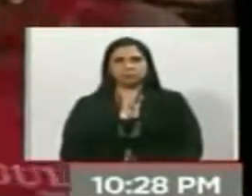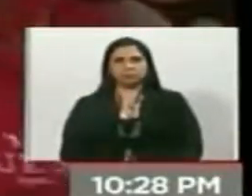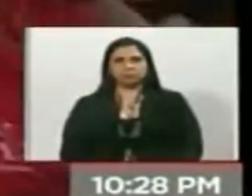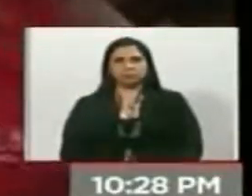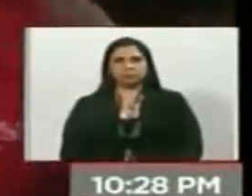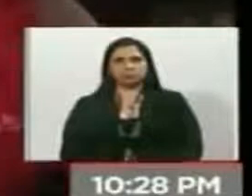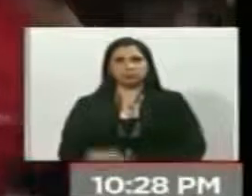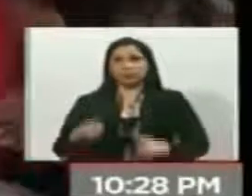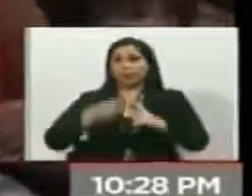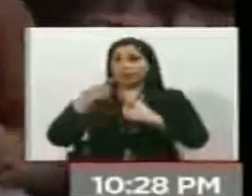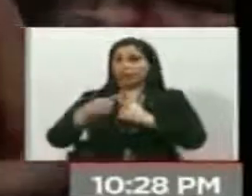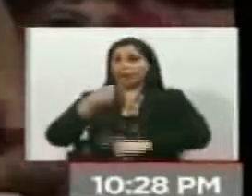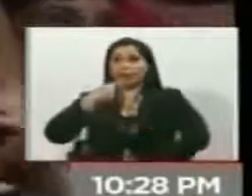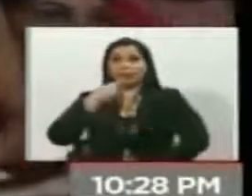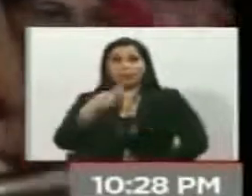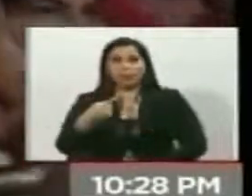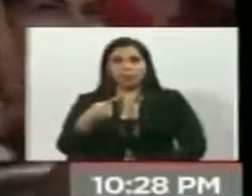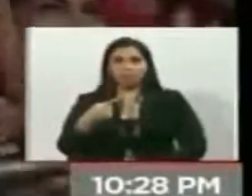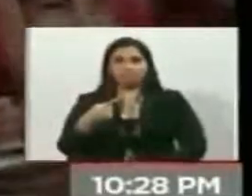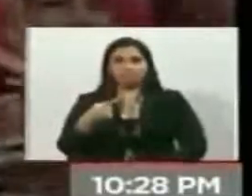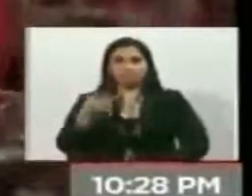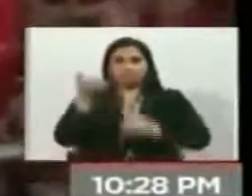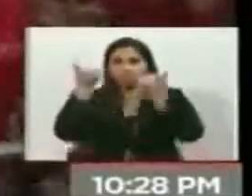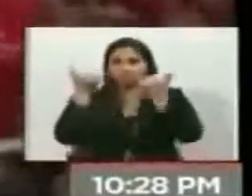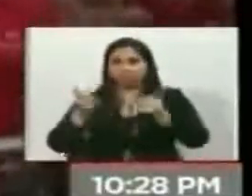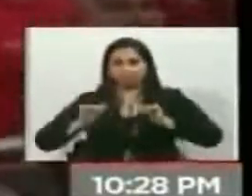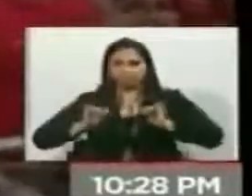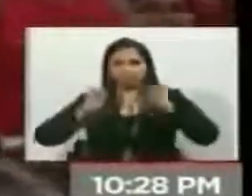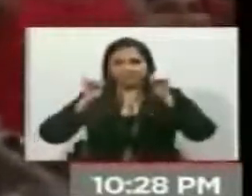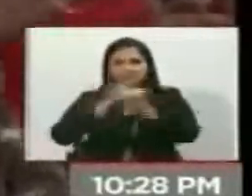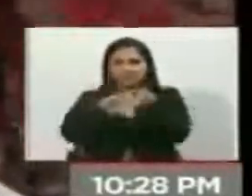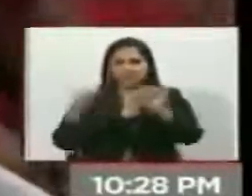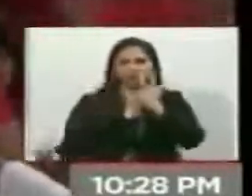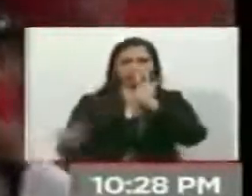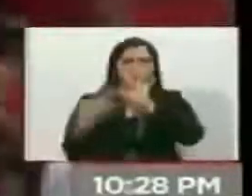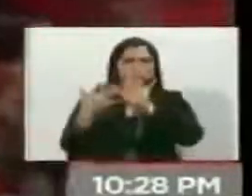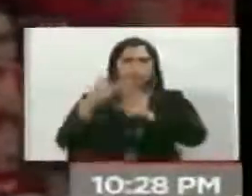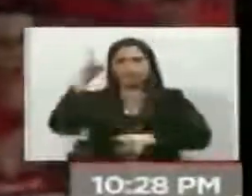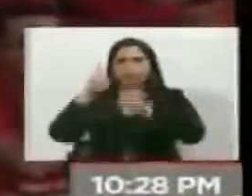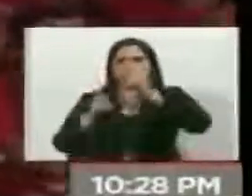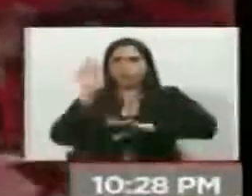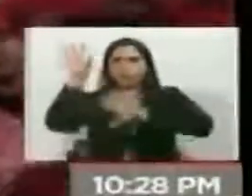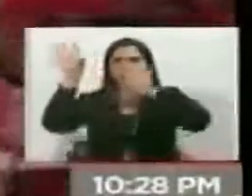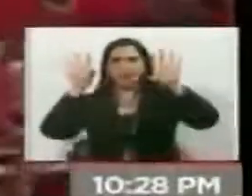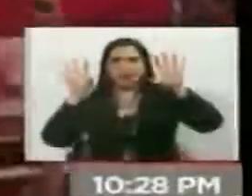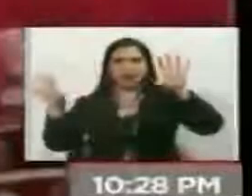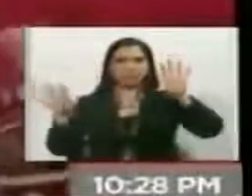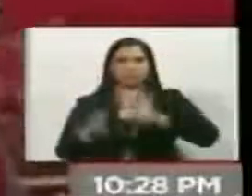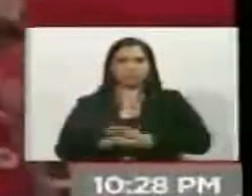Así que les digo que ya empecé a hacer contacto con algunos países